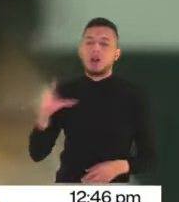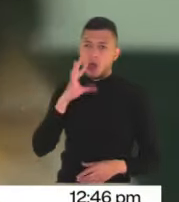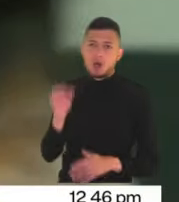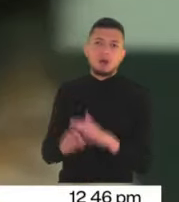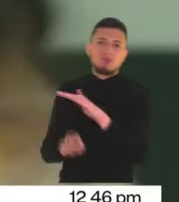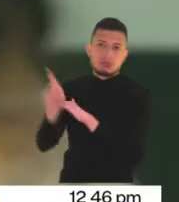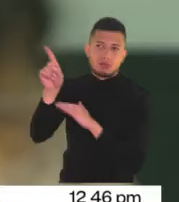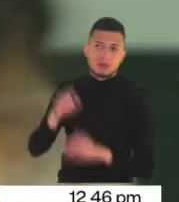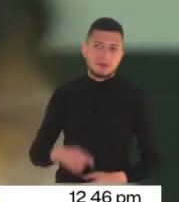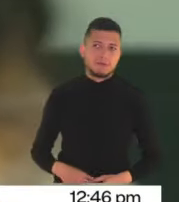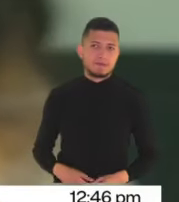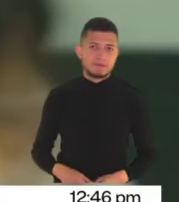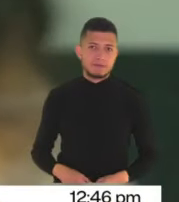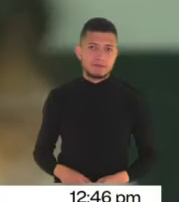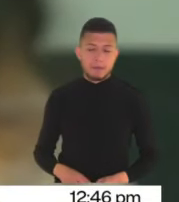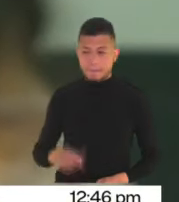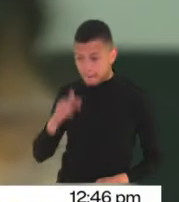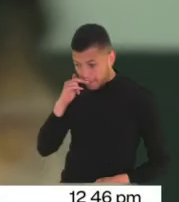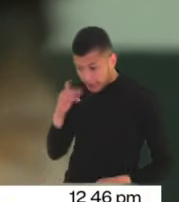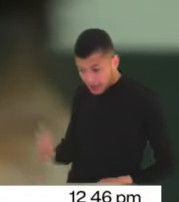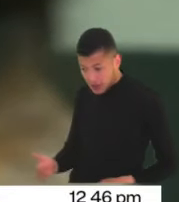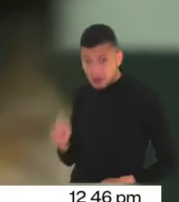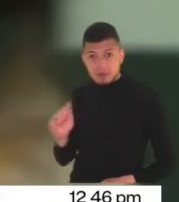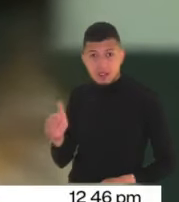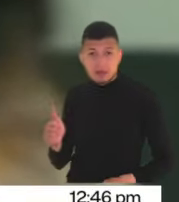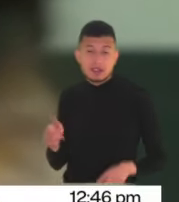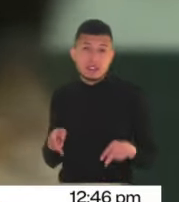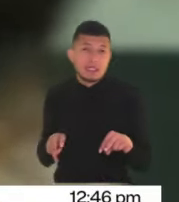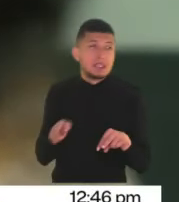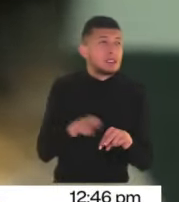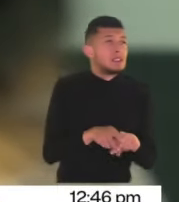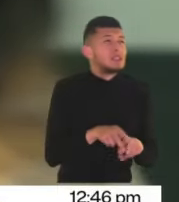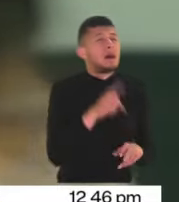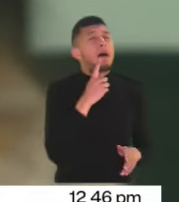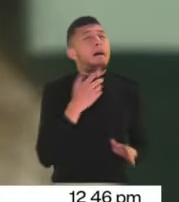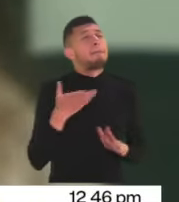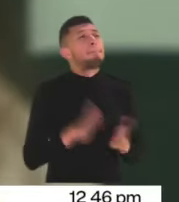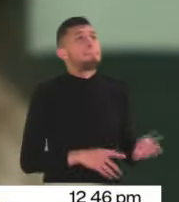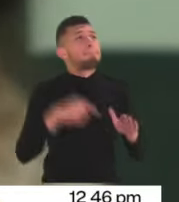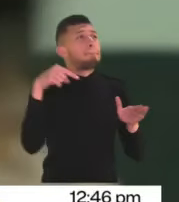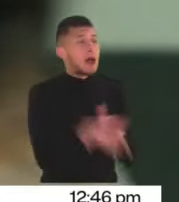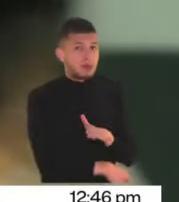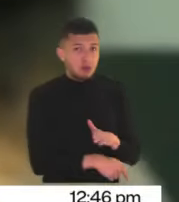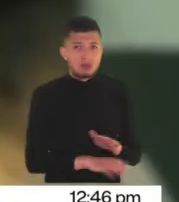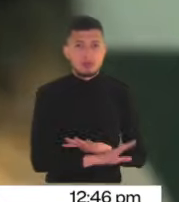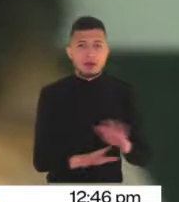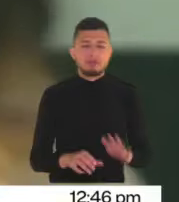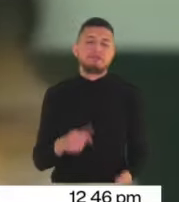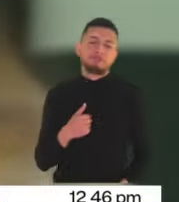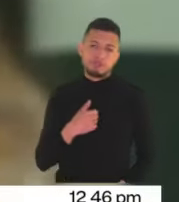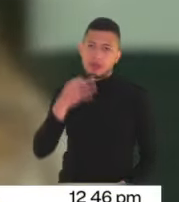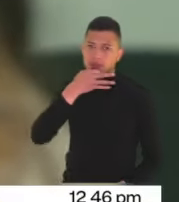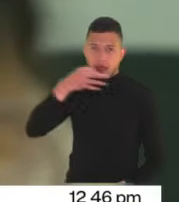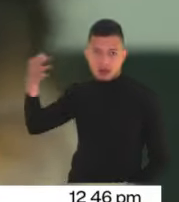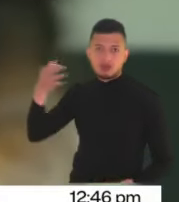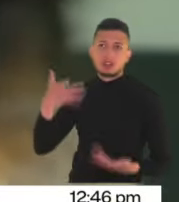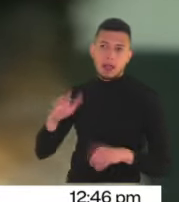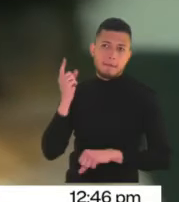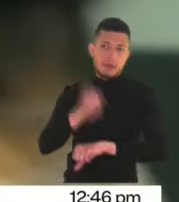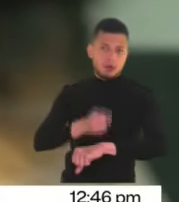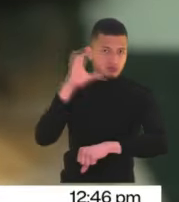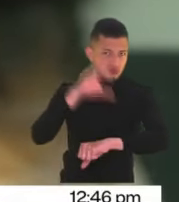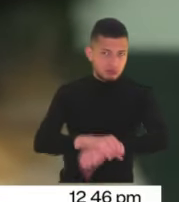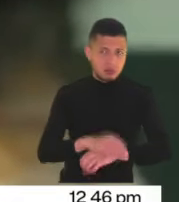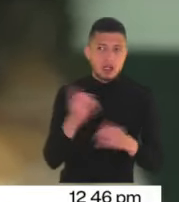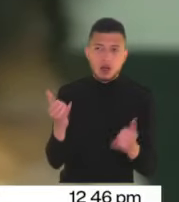en ese momento el niño se me arrima y me dice Mami nos mató yo lo denunci ya hay una orden de captura en